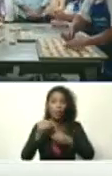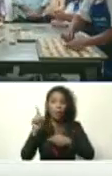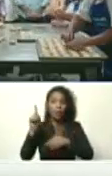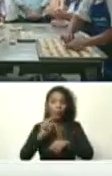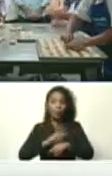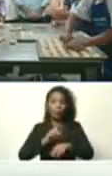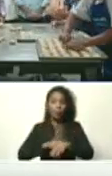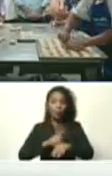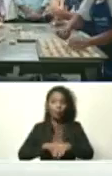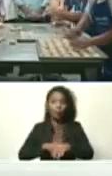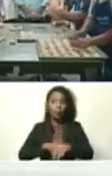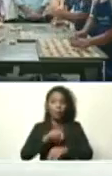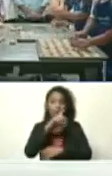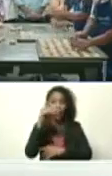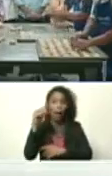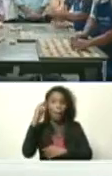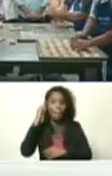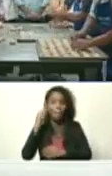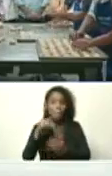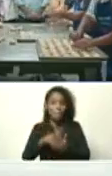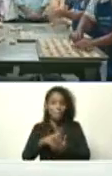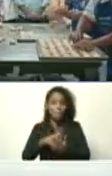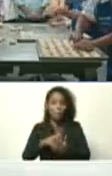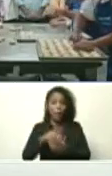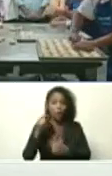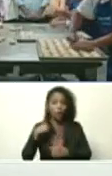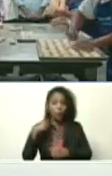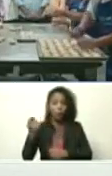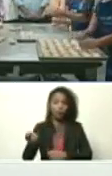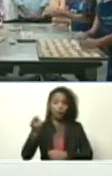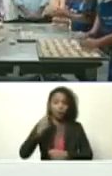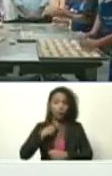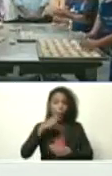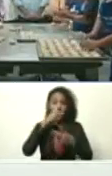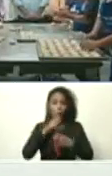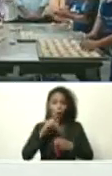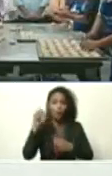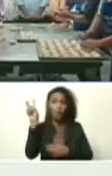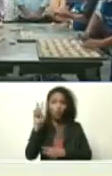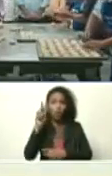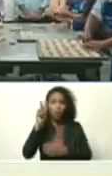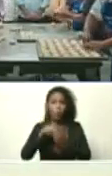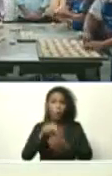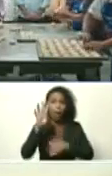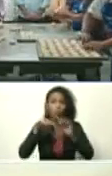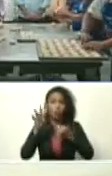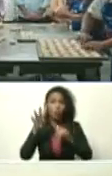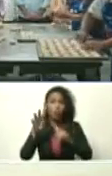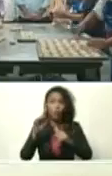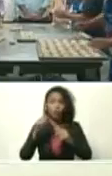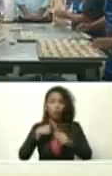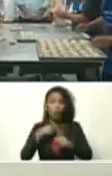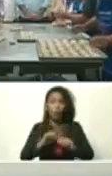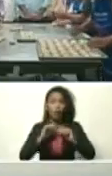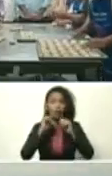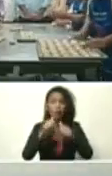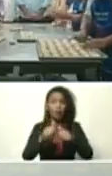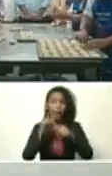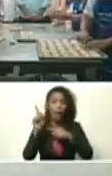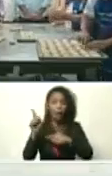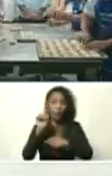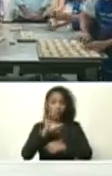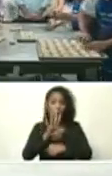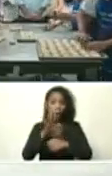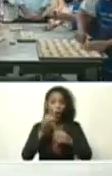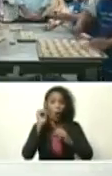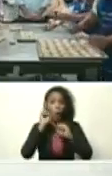momento 100.000 bolívares, con 100.000 bolívares que me dio el Banco de Venezuela en el 2014, pues inicié con esas 5